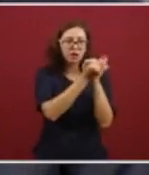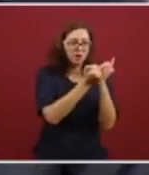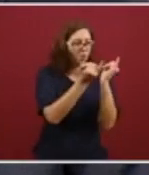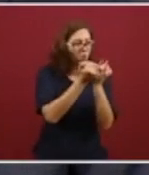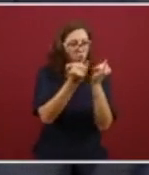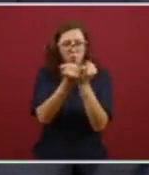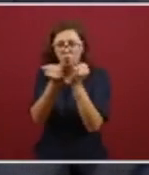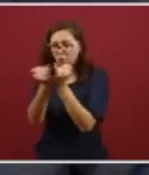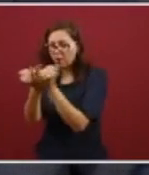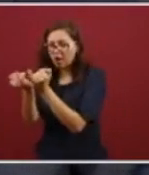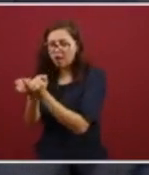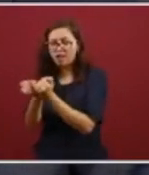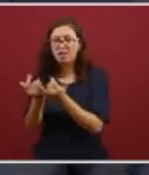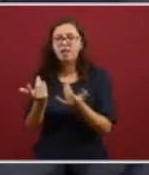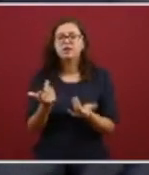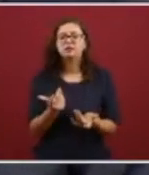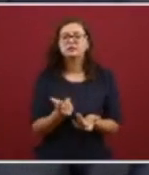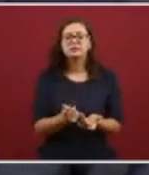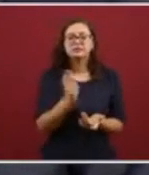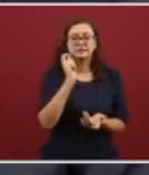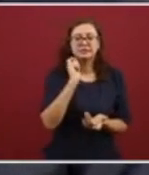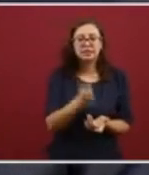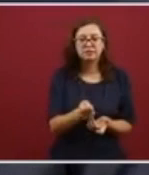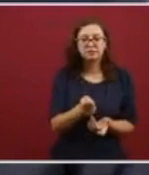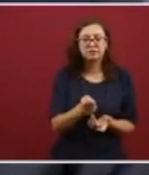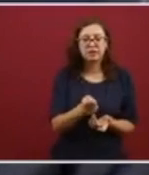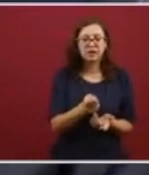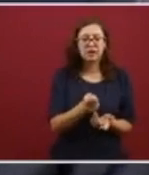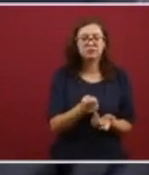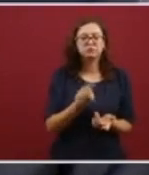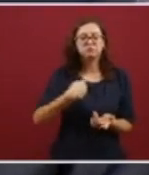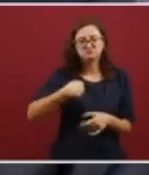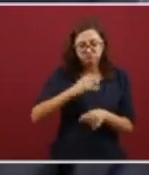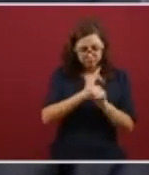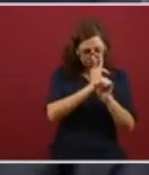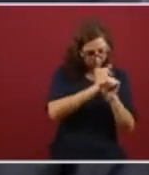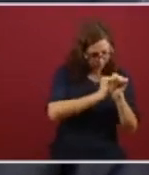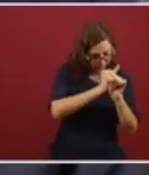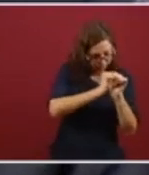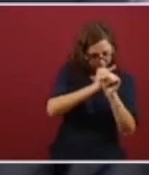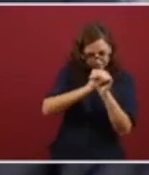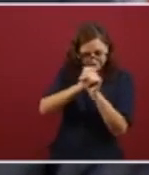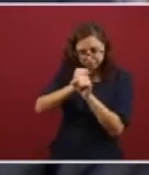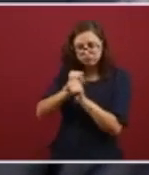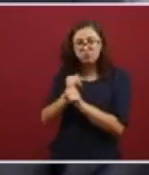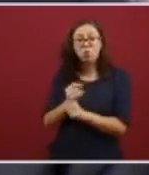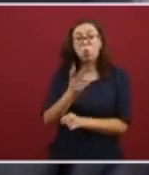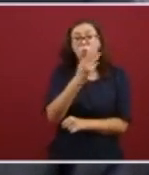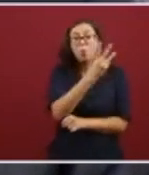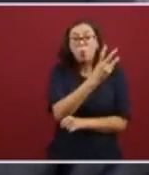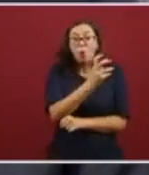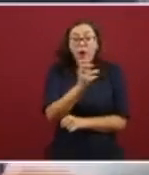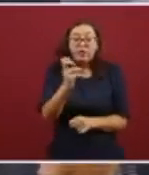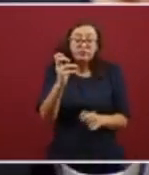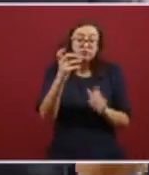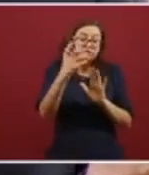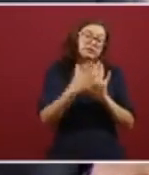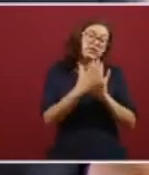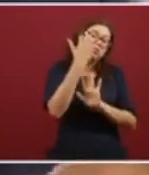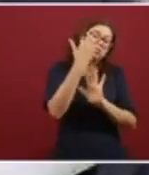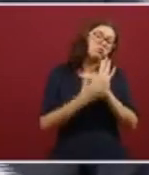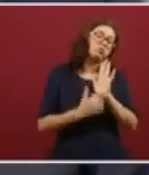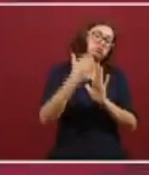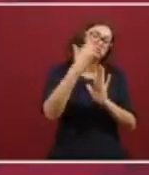Es una investigación de más de 400 cuartillas, donde